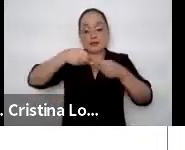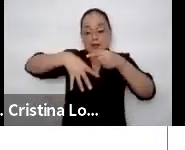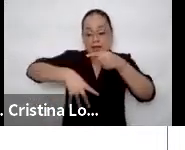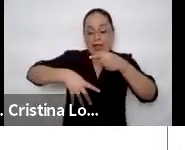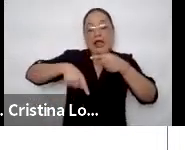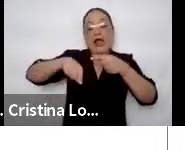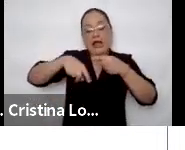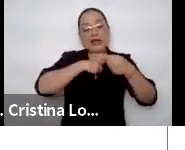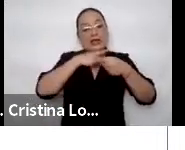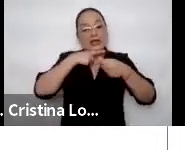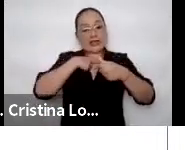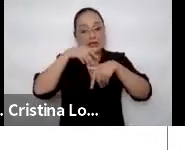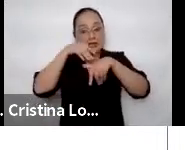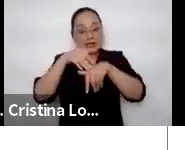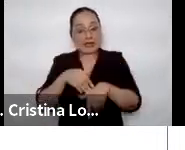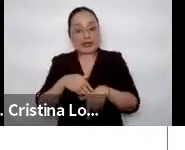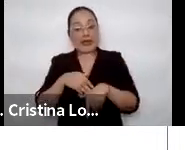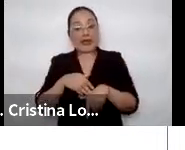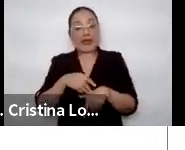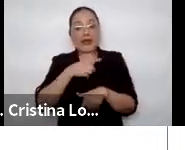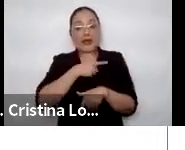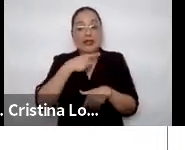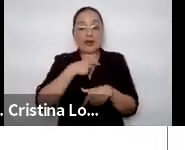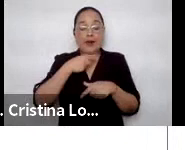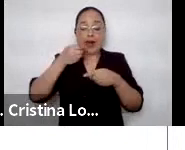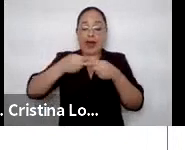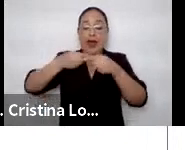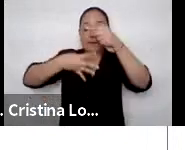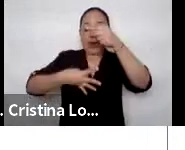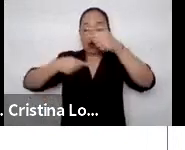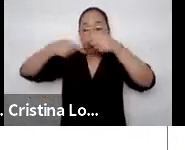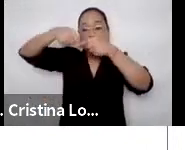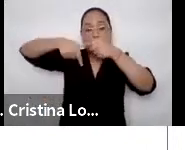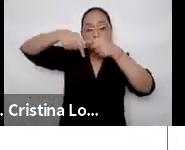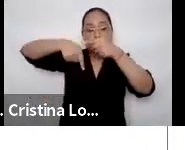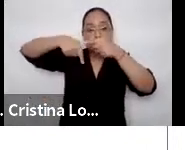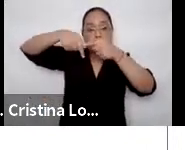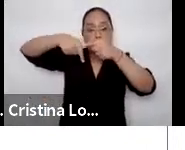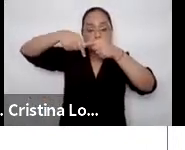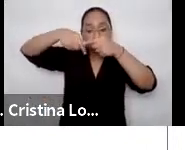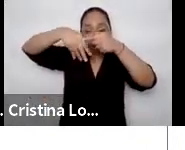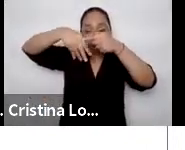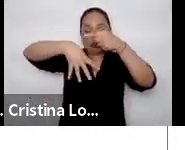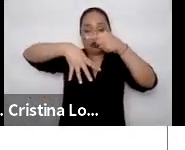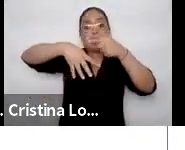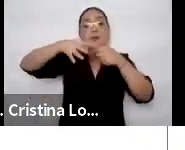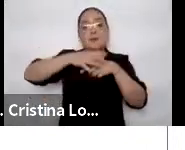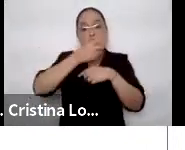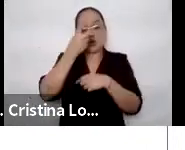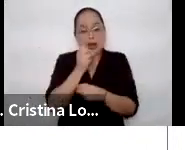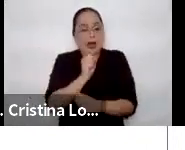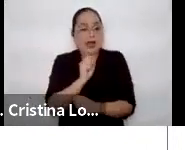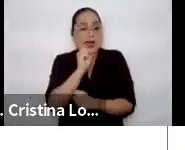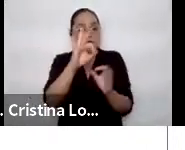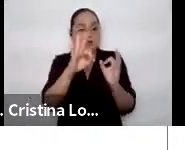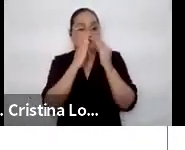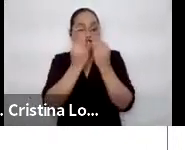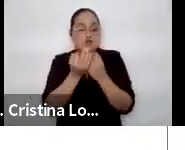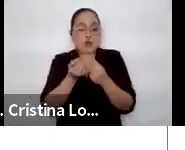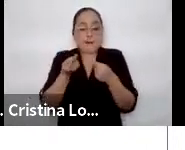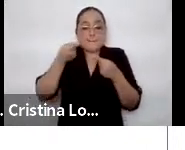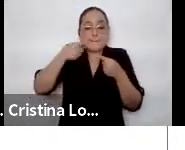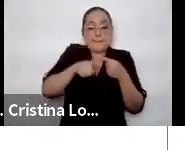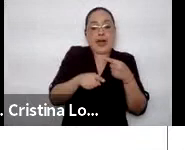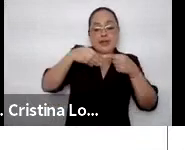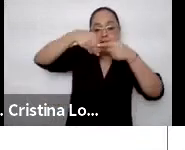jurisdiccionales, siempre y cuando se encuentren hacia abajo, ¿sí? Entonces, por eso es vertical descendente, va a obligar